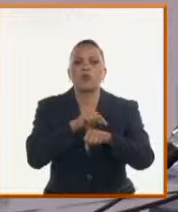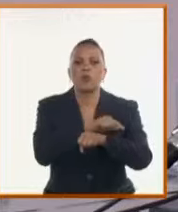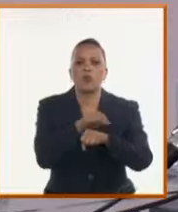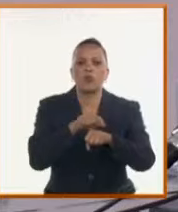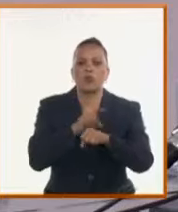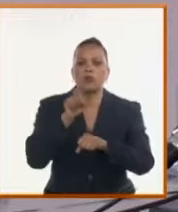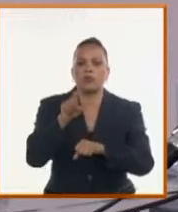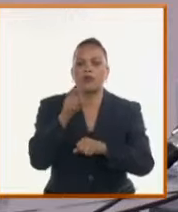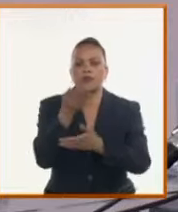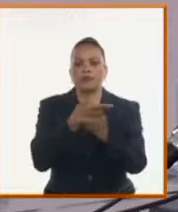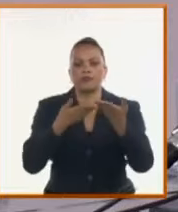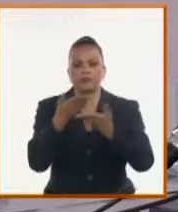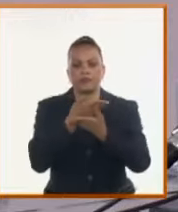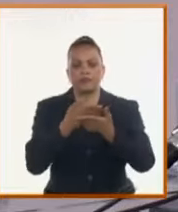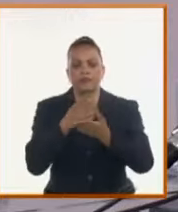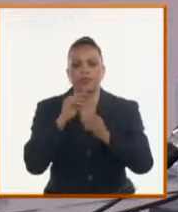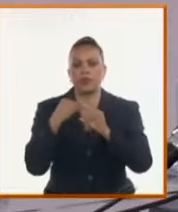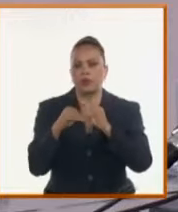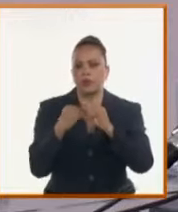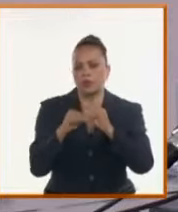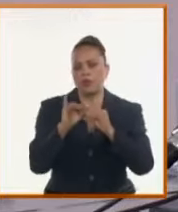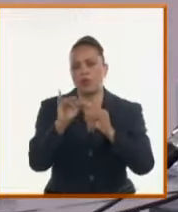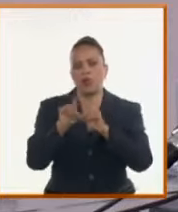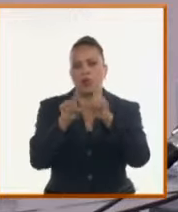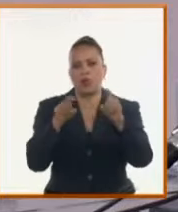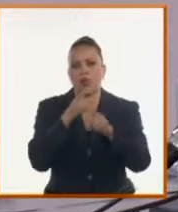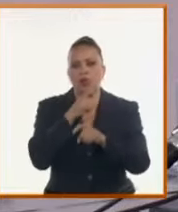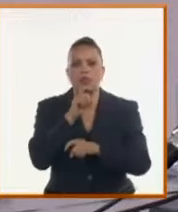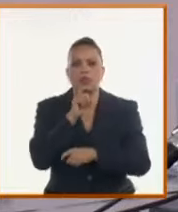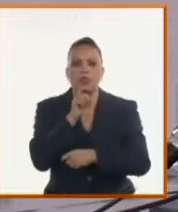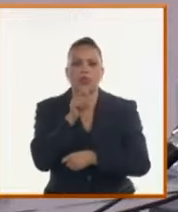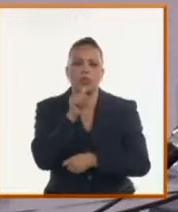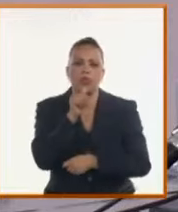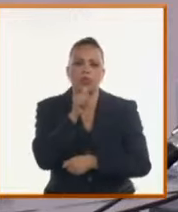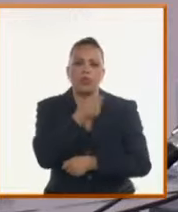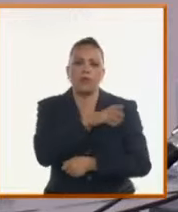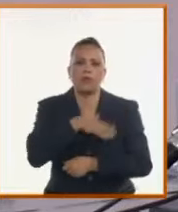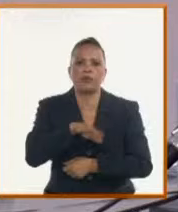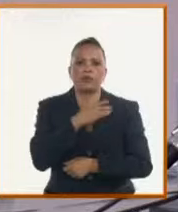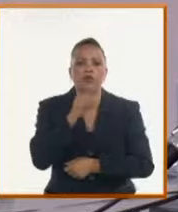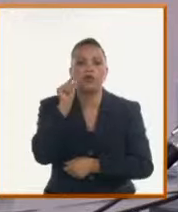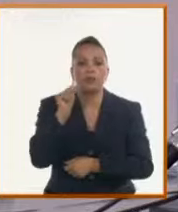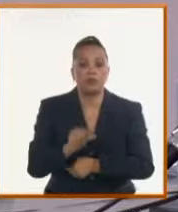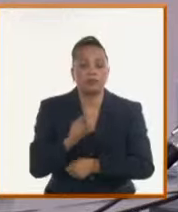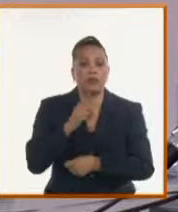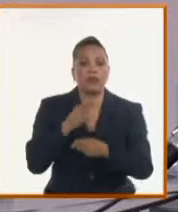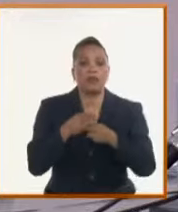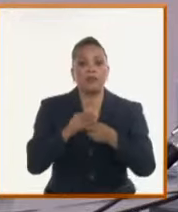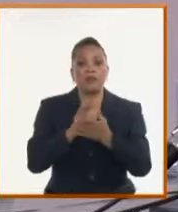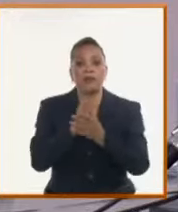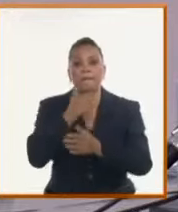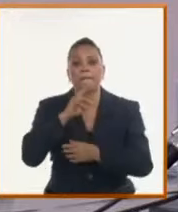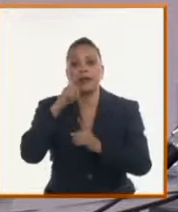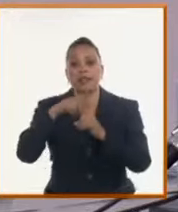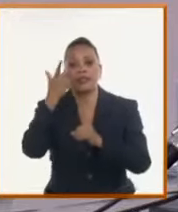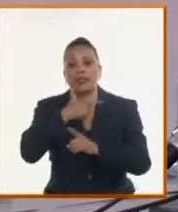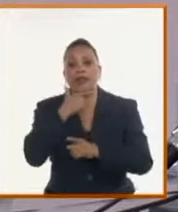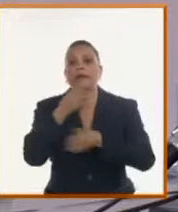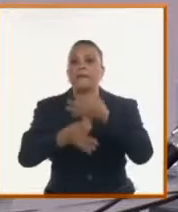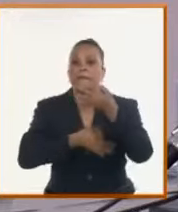foro debate como a través del correo electrónico una compañera que se presenta como Marta Dice muy buena la transportación por